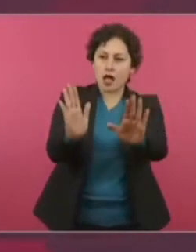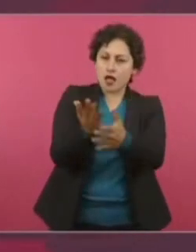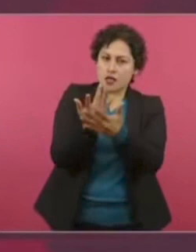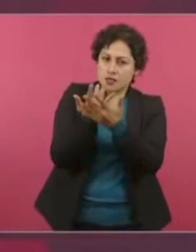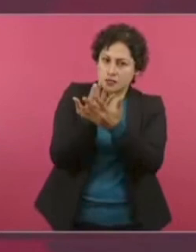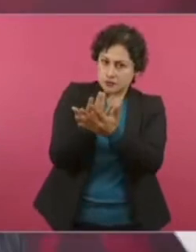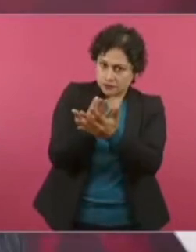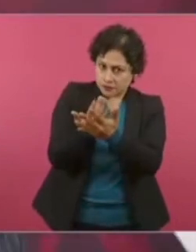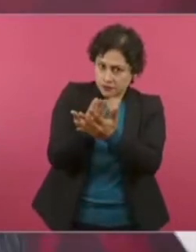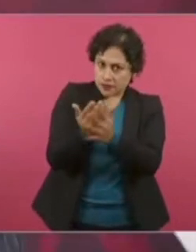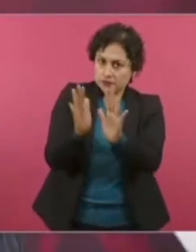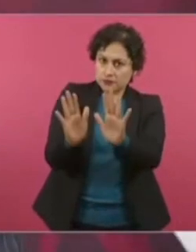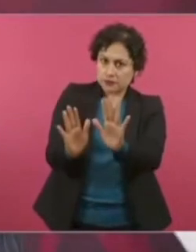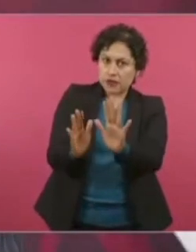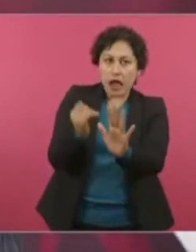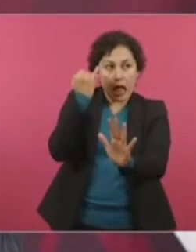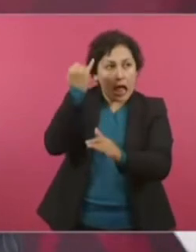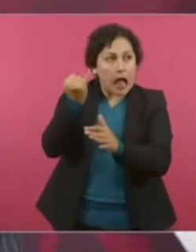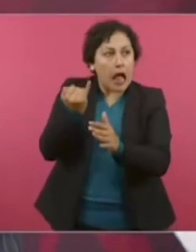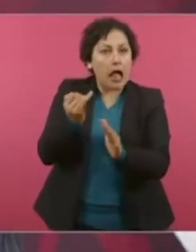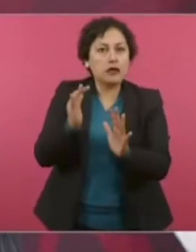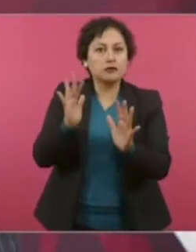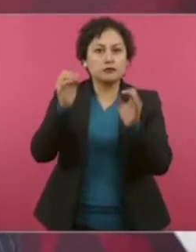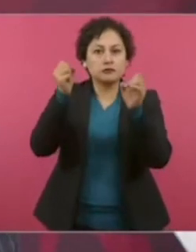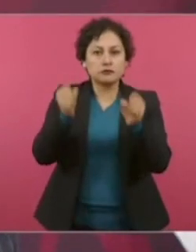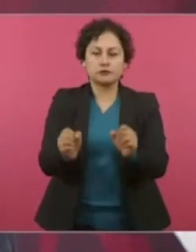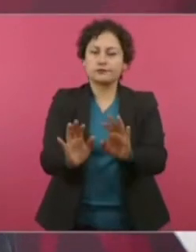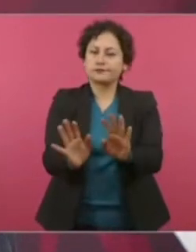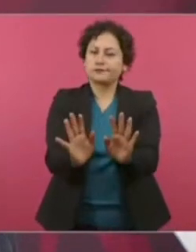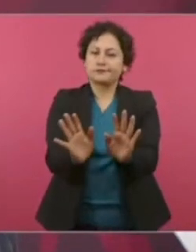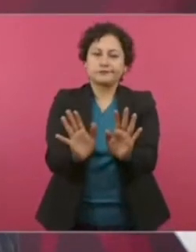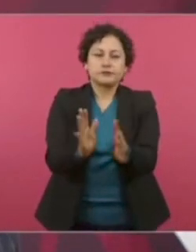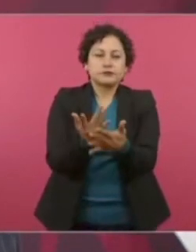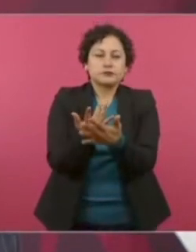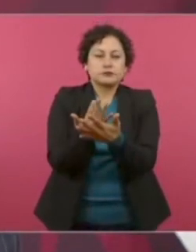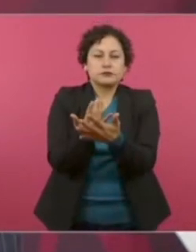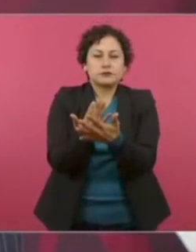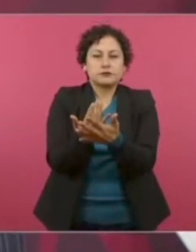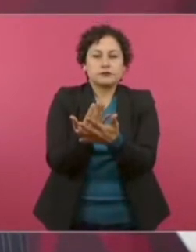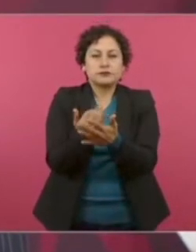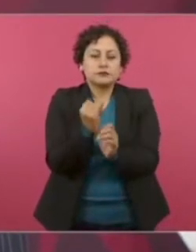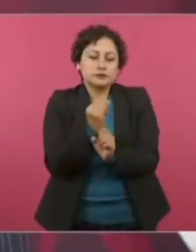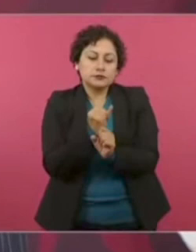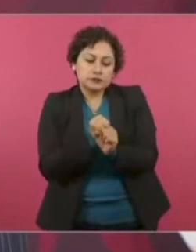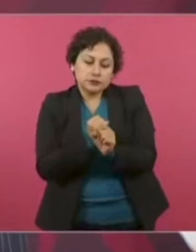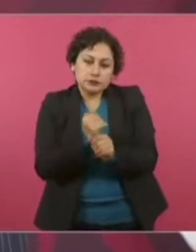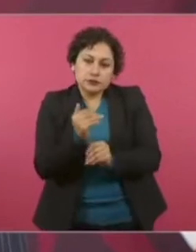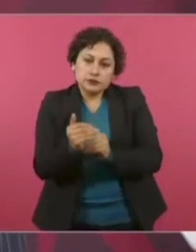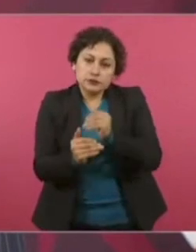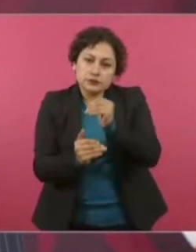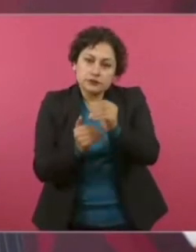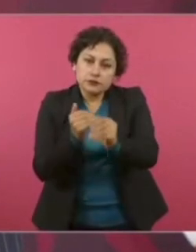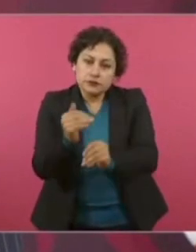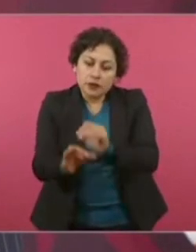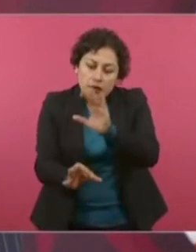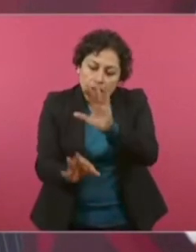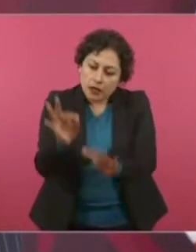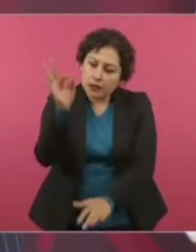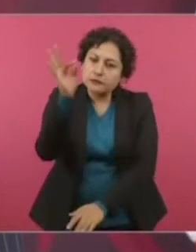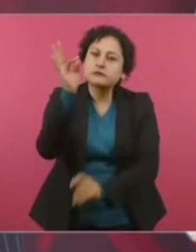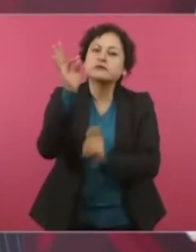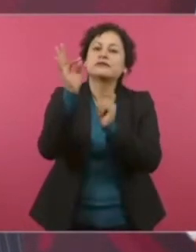no adelantarnos. Vamos a que se avance más en la investigación,